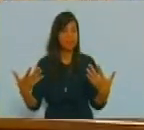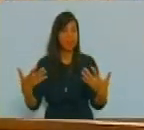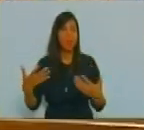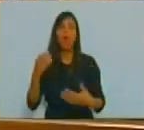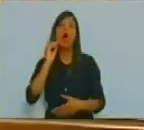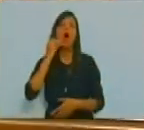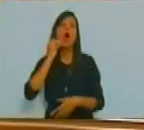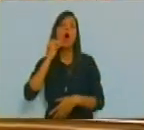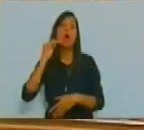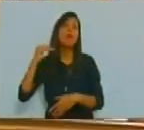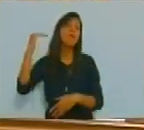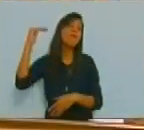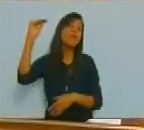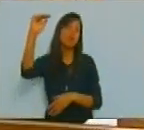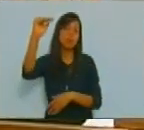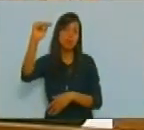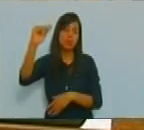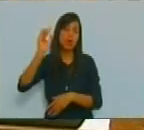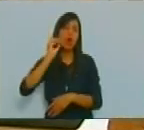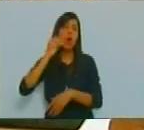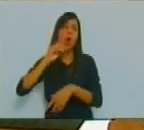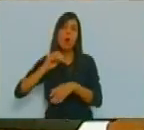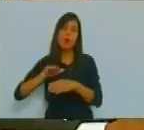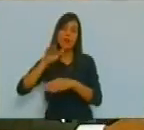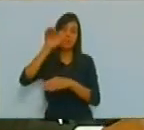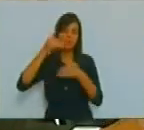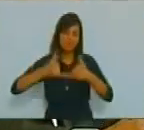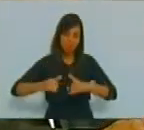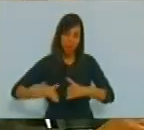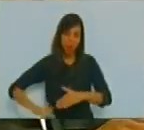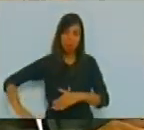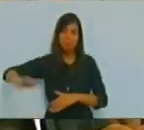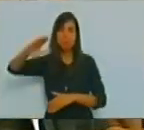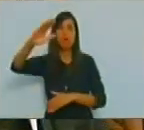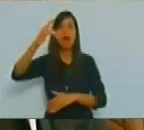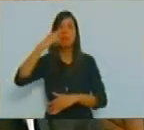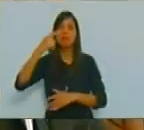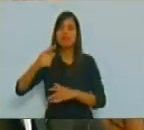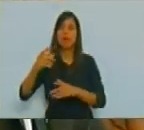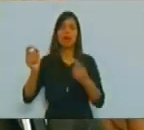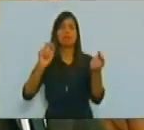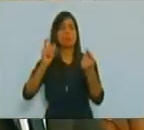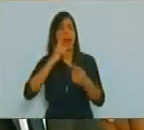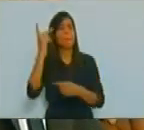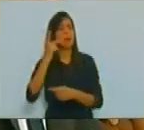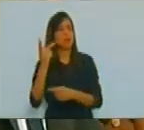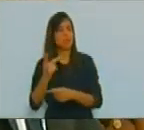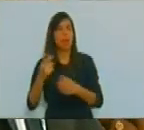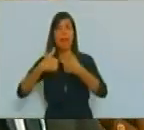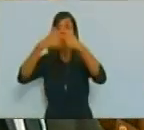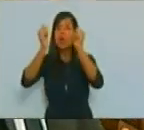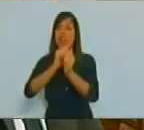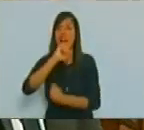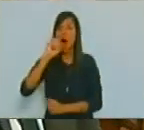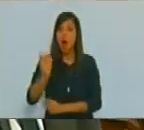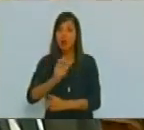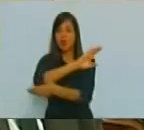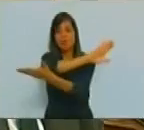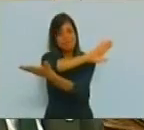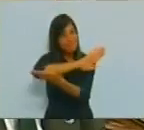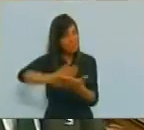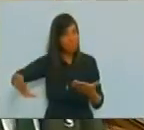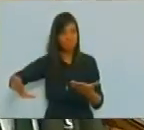generación que los jóvenes en el futuro podamos asegurar el derecho a hacer política sin violencia sin tener que